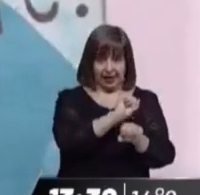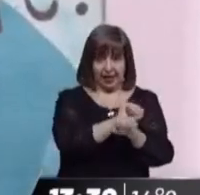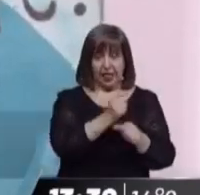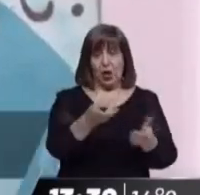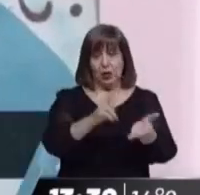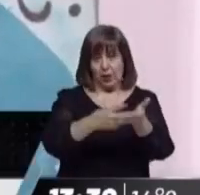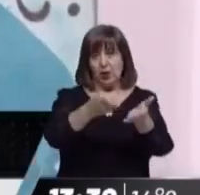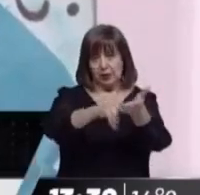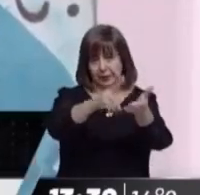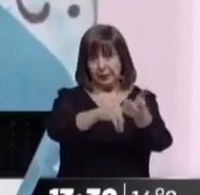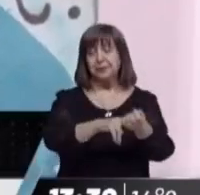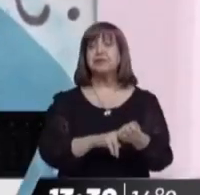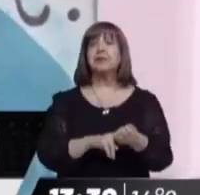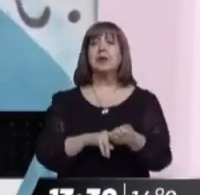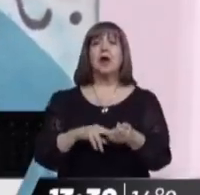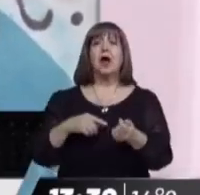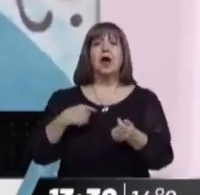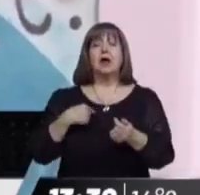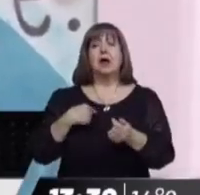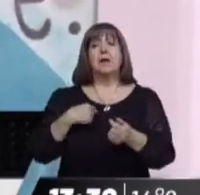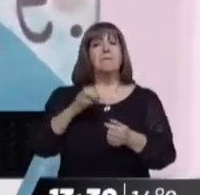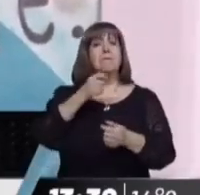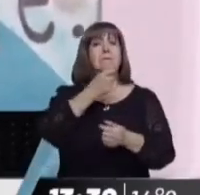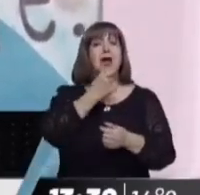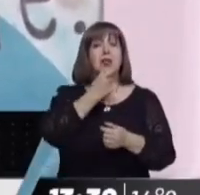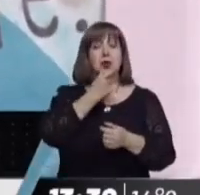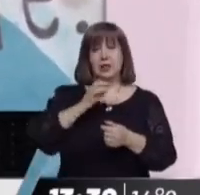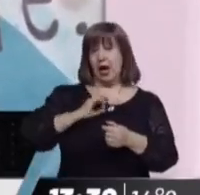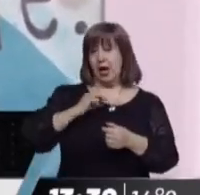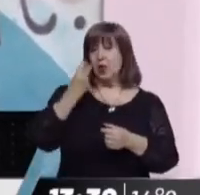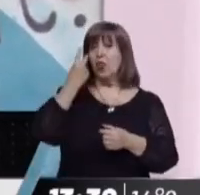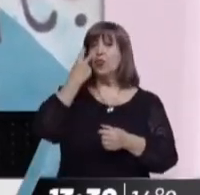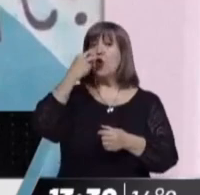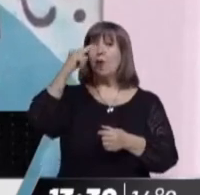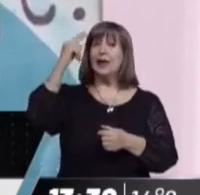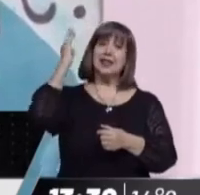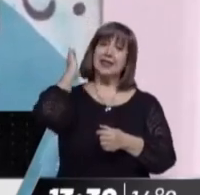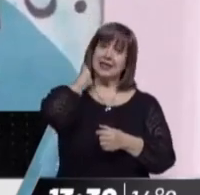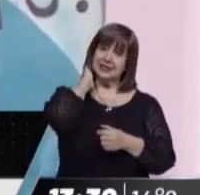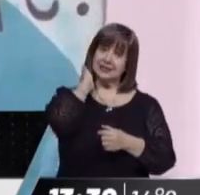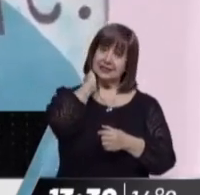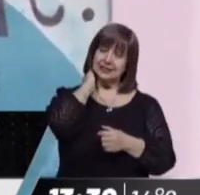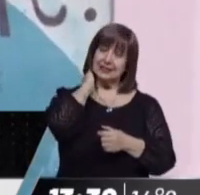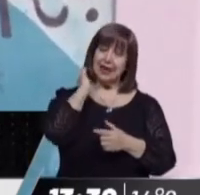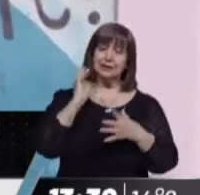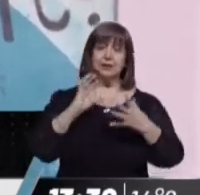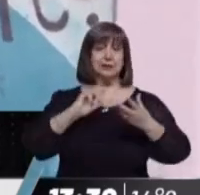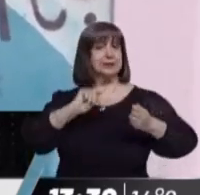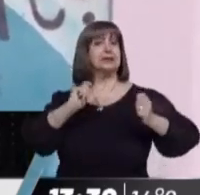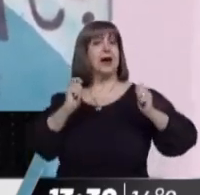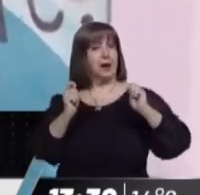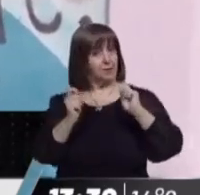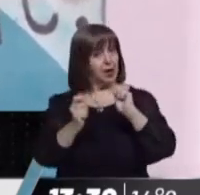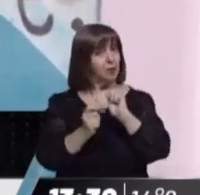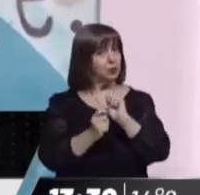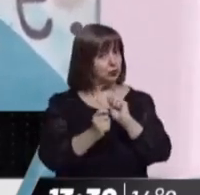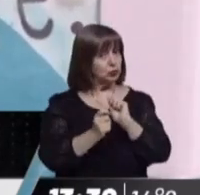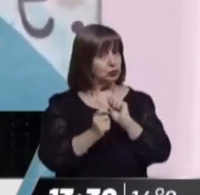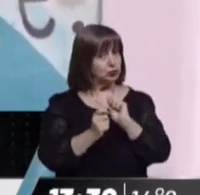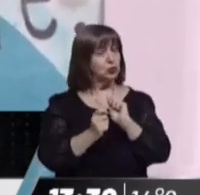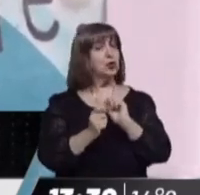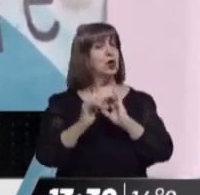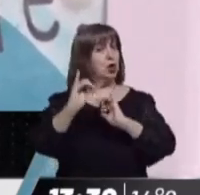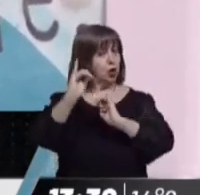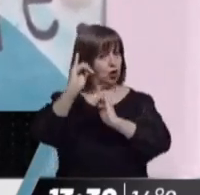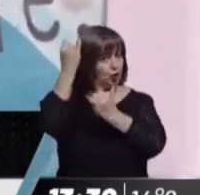ya en el 2016 eh Tuvo una perspectiva distinta respecto a Cómo producir un cambio eh lo que